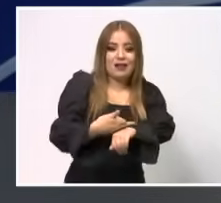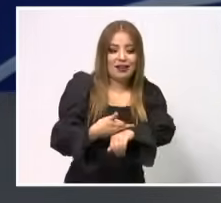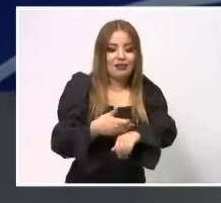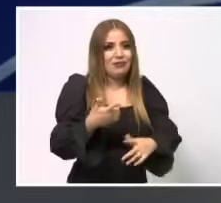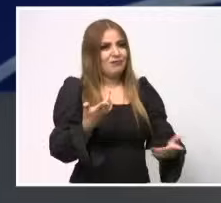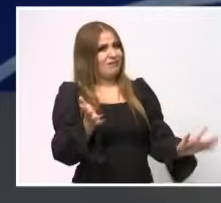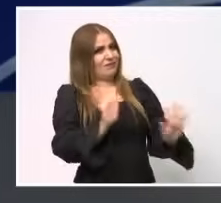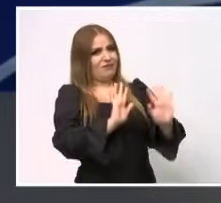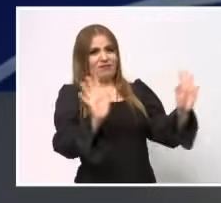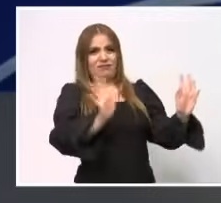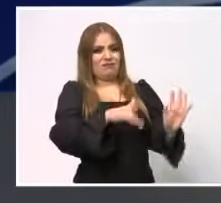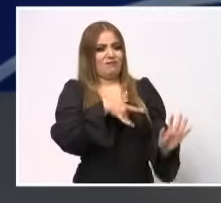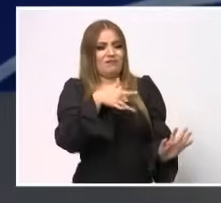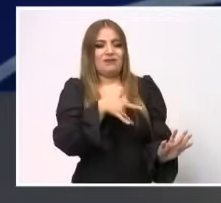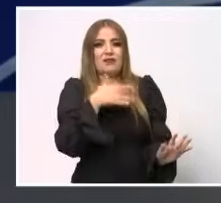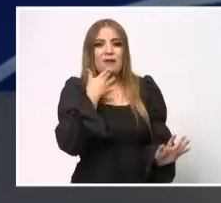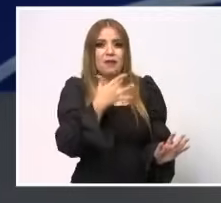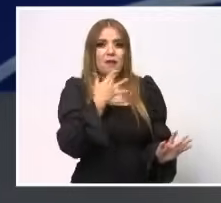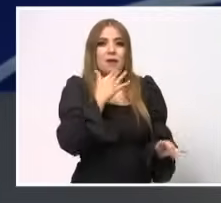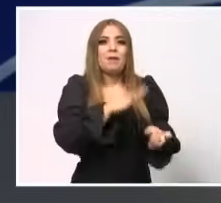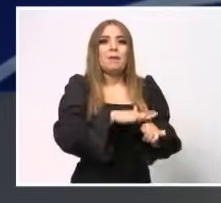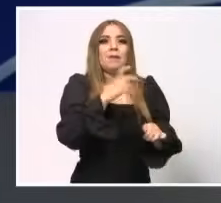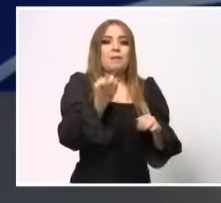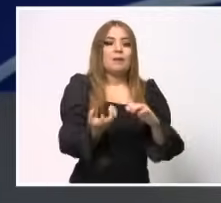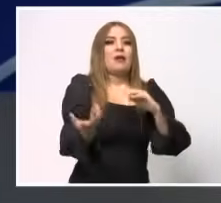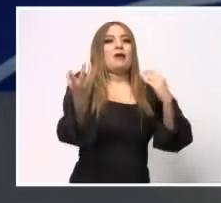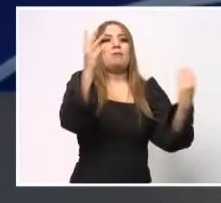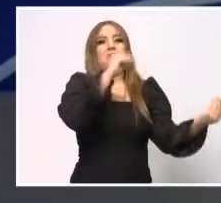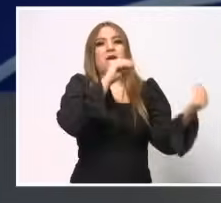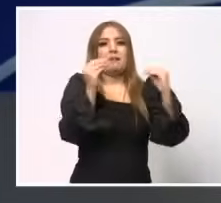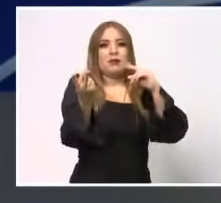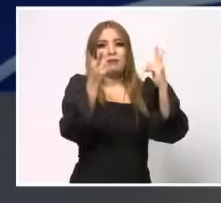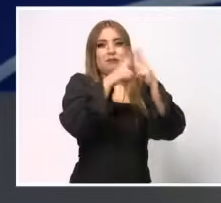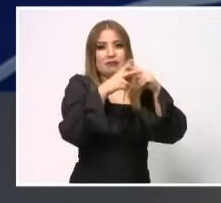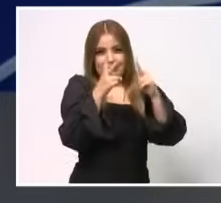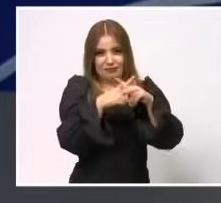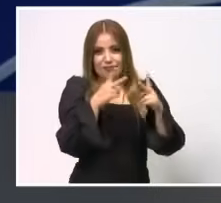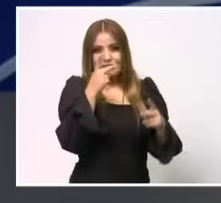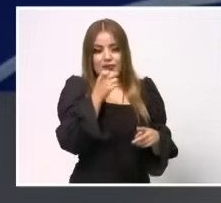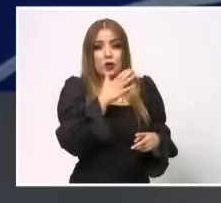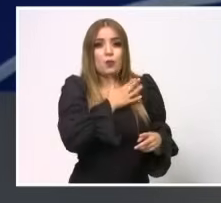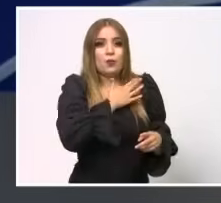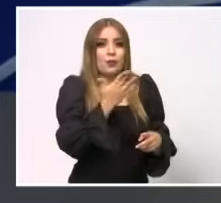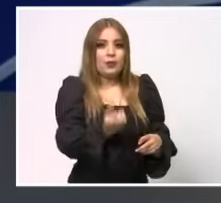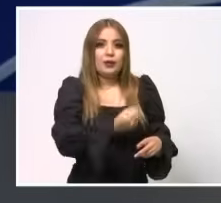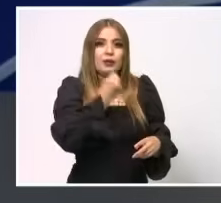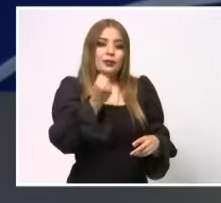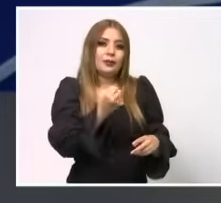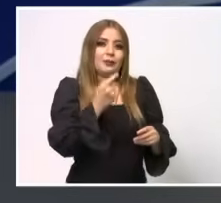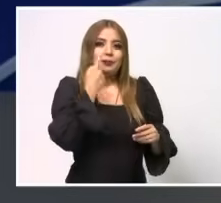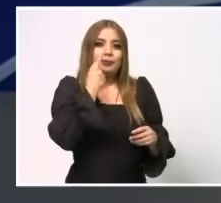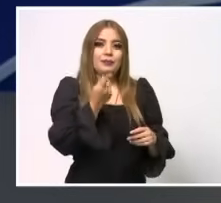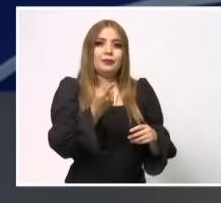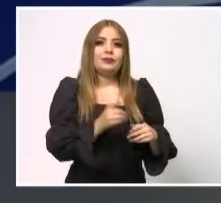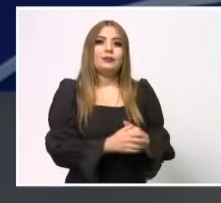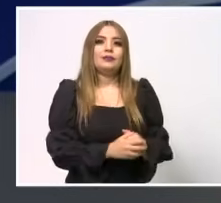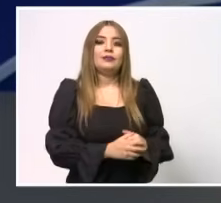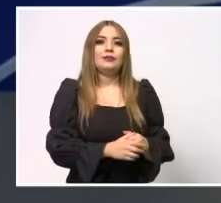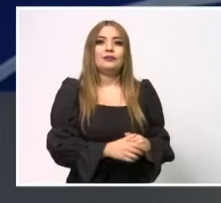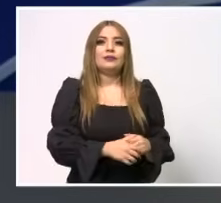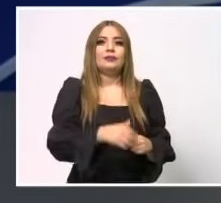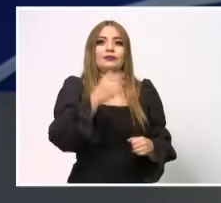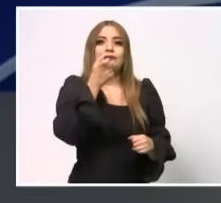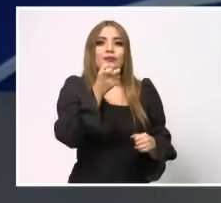les va a caer bien eso y pueden generarse y por fortuna y lo digo también muy claro entraron